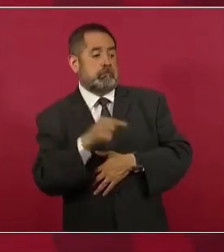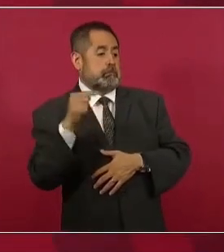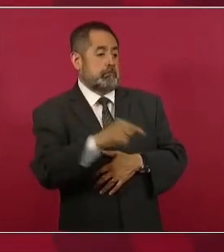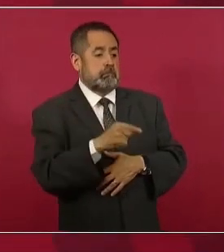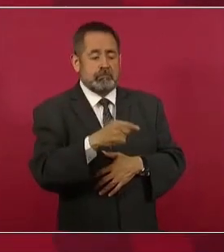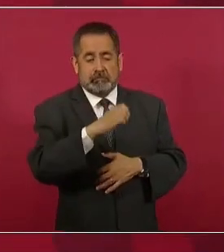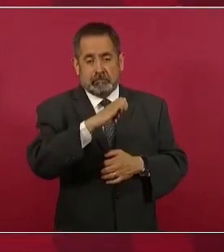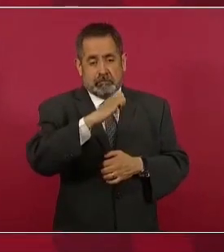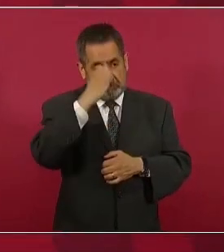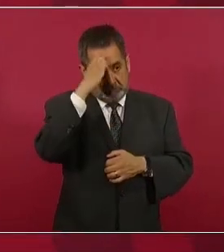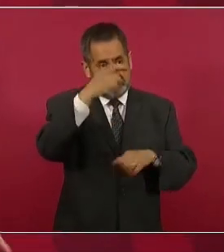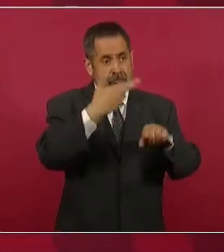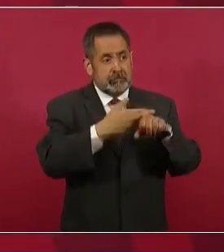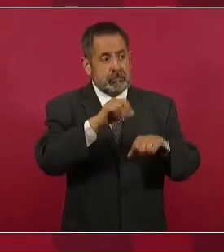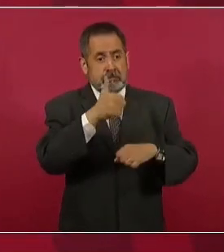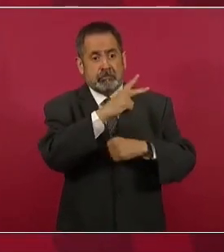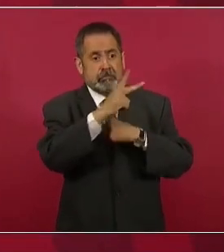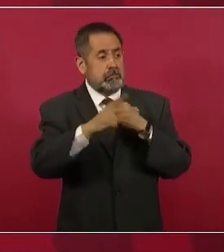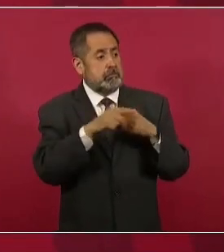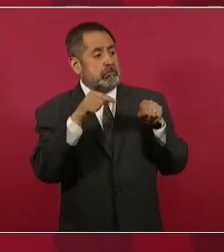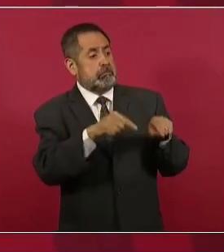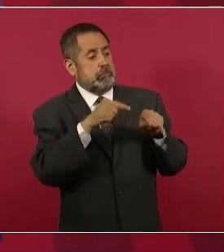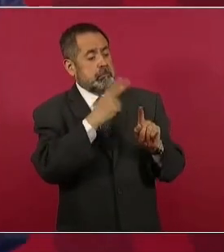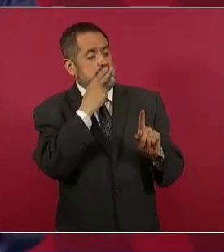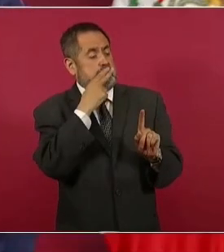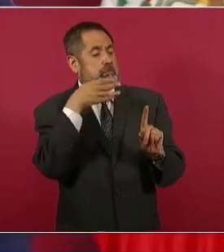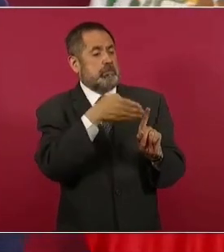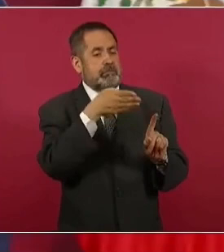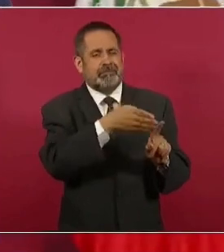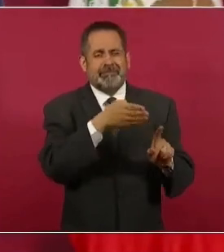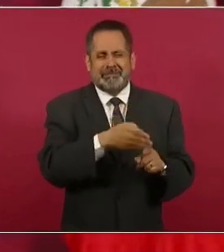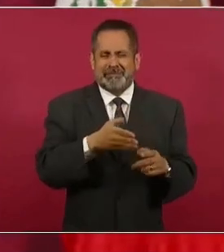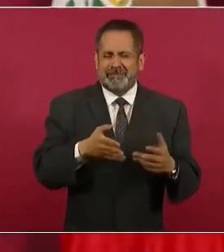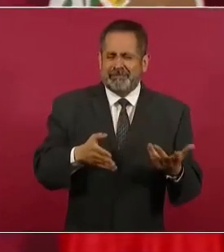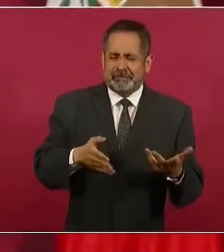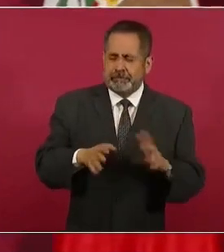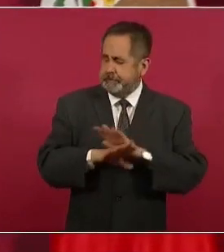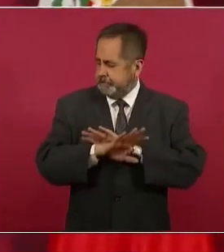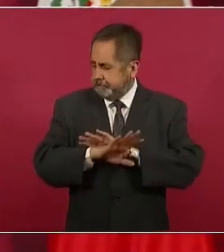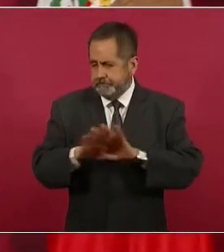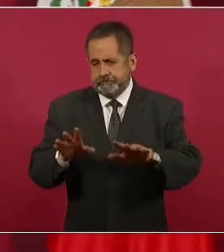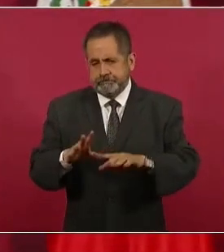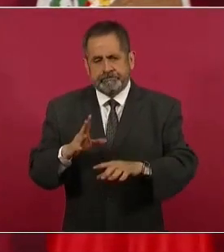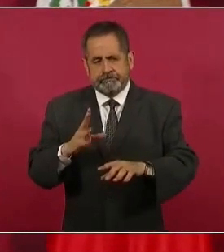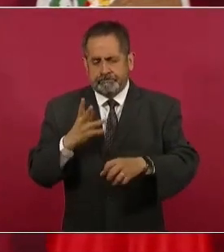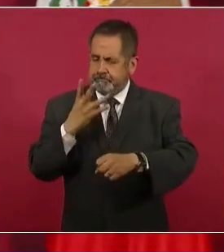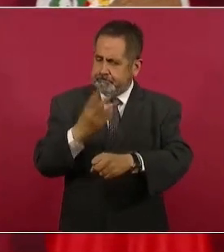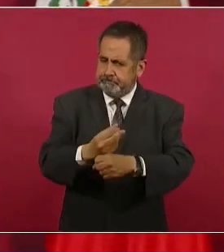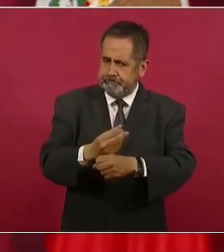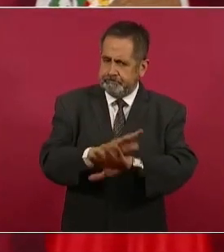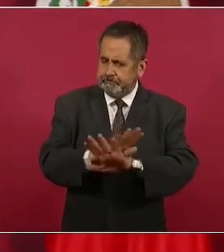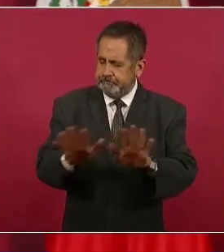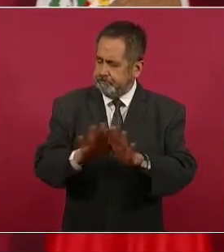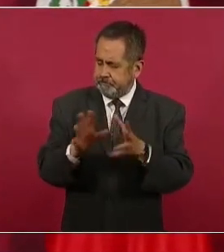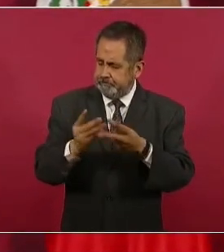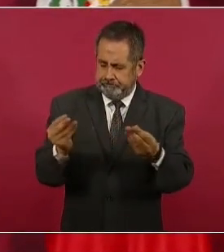empresas extranjeras. Entonces, eso ya lo resolvimos,